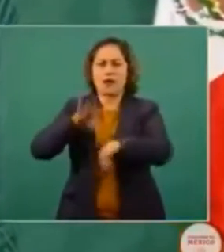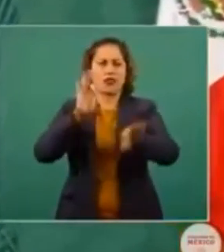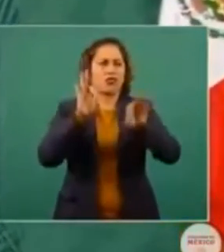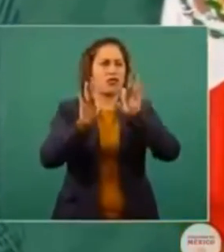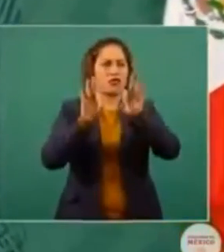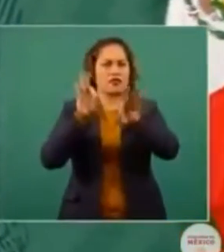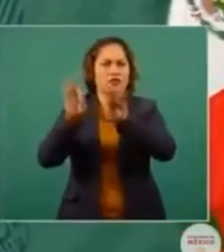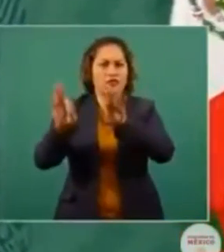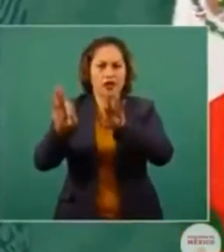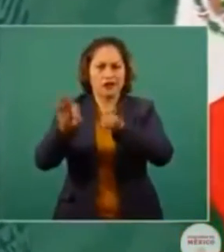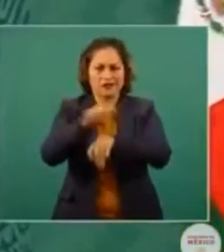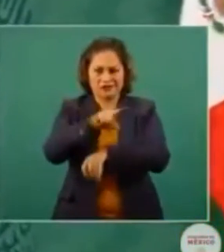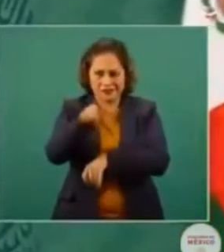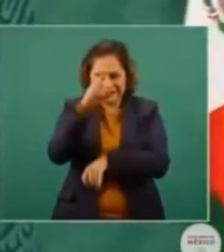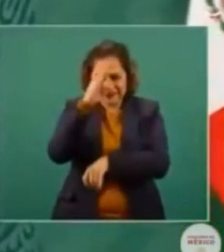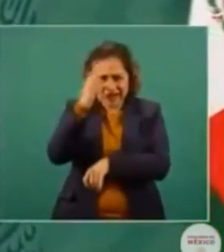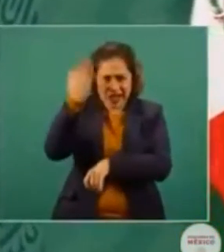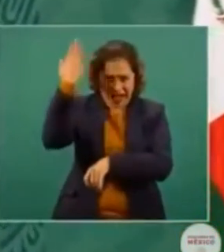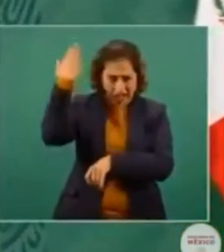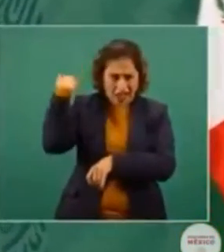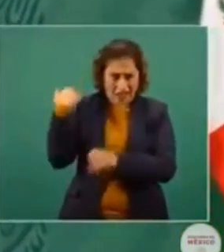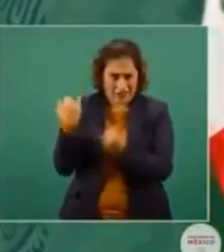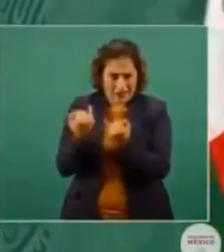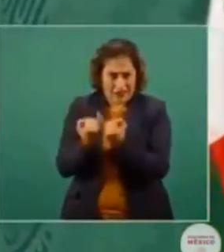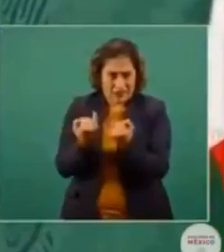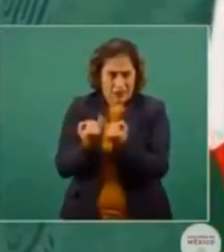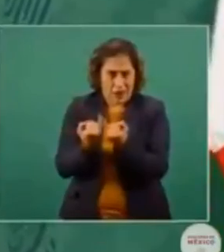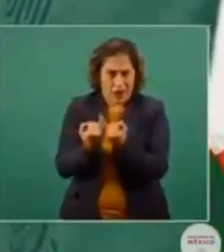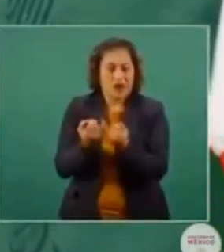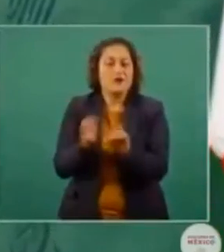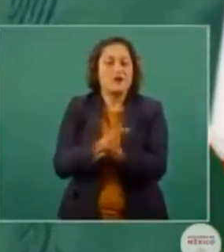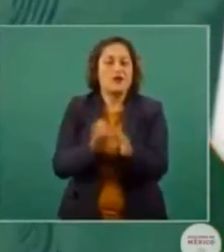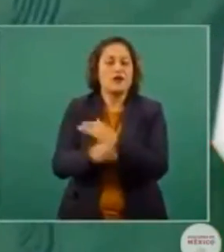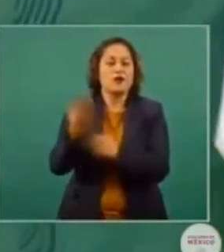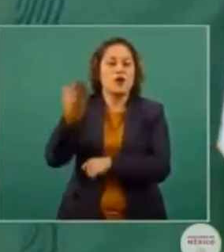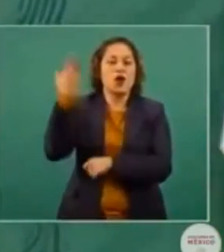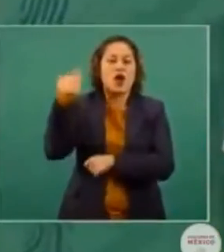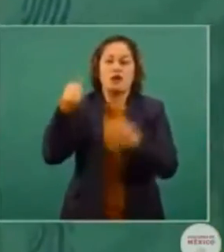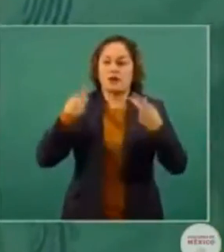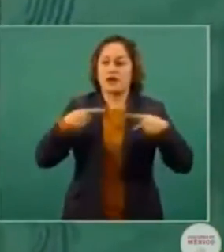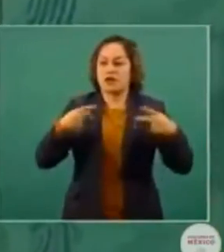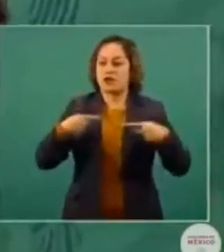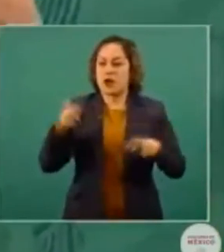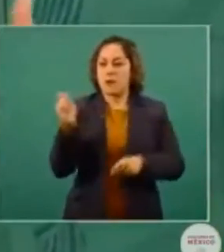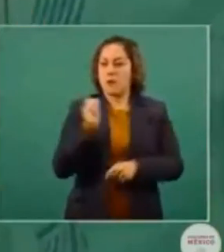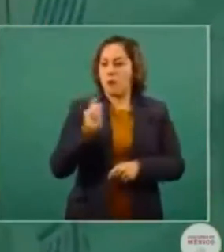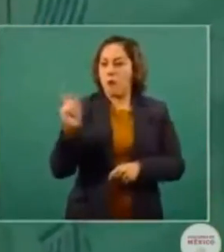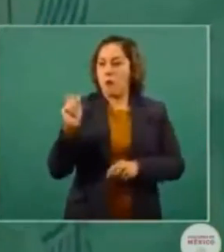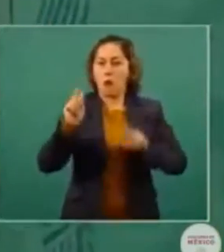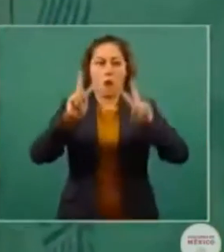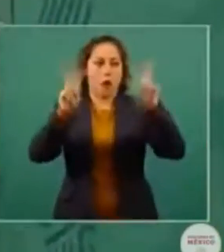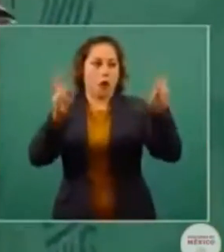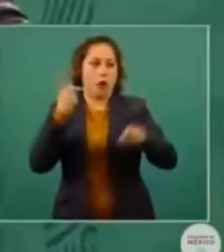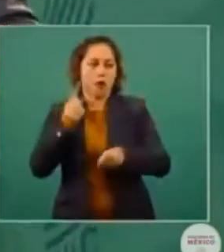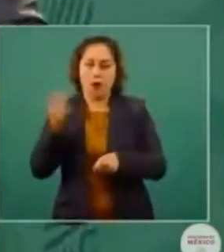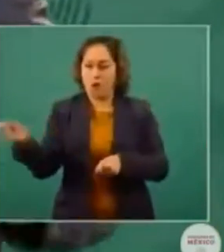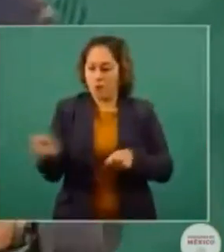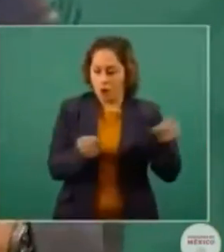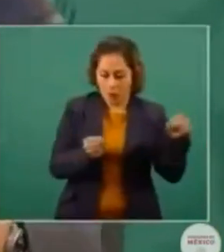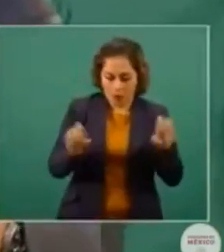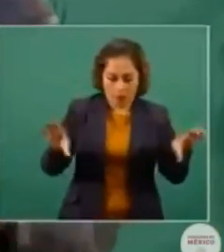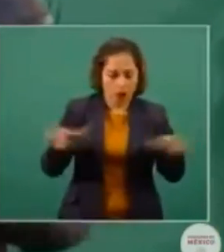conductores de radio, con expertos, con analistas, de